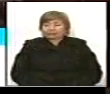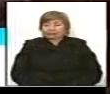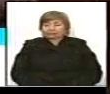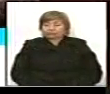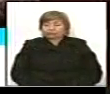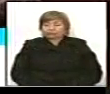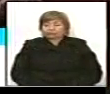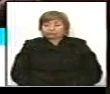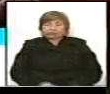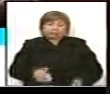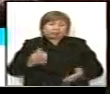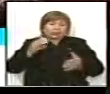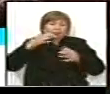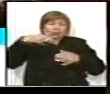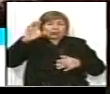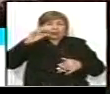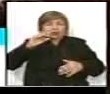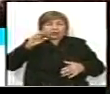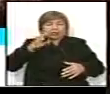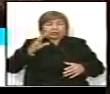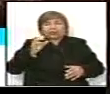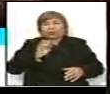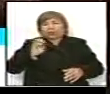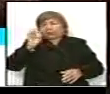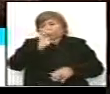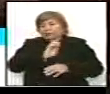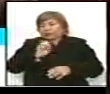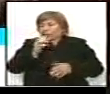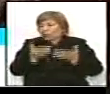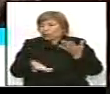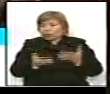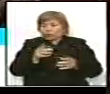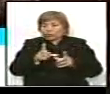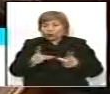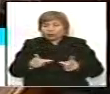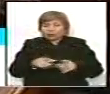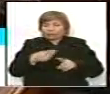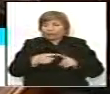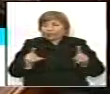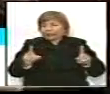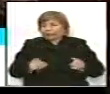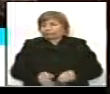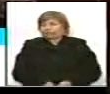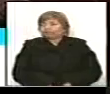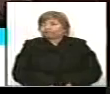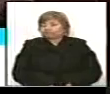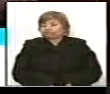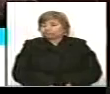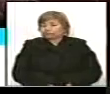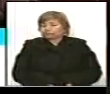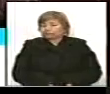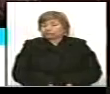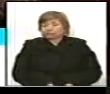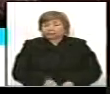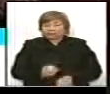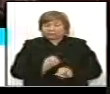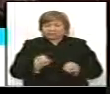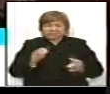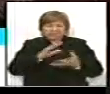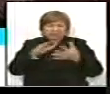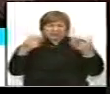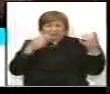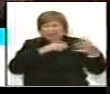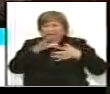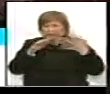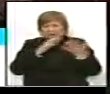No sé si el Caribe o Europa o algún lugar diferente, ¿no? Sin estos conflictos,